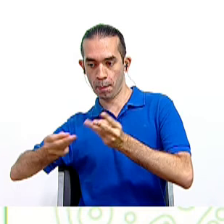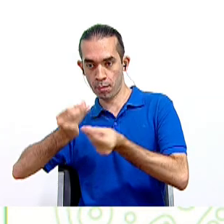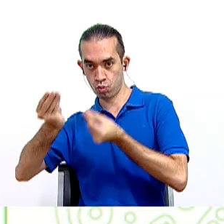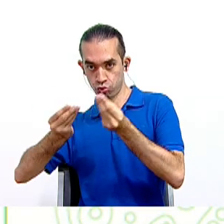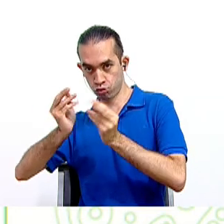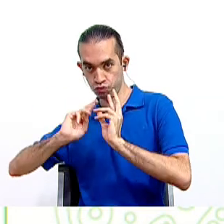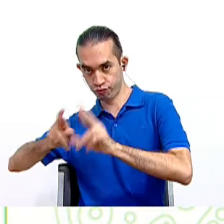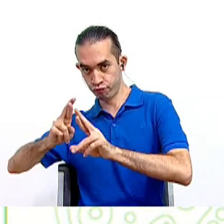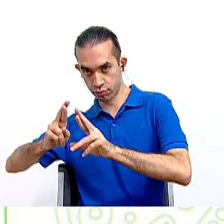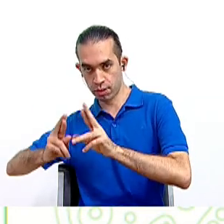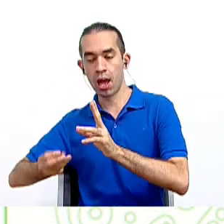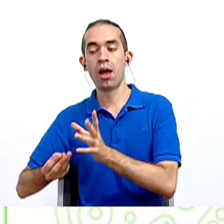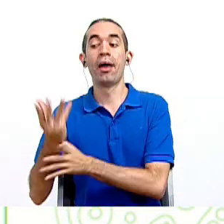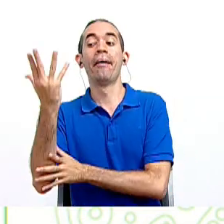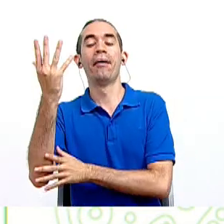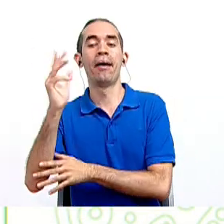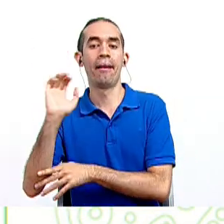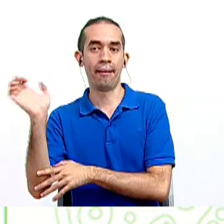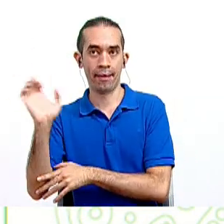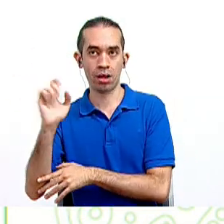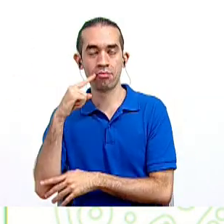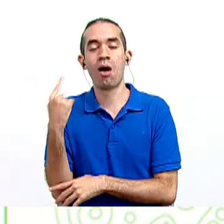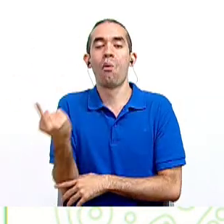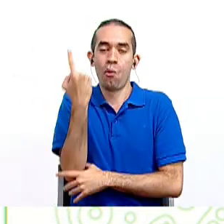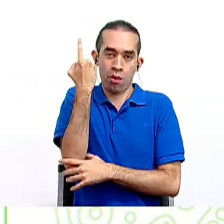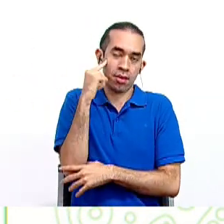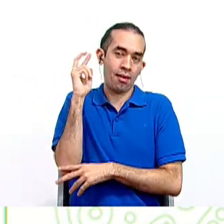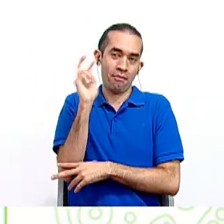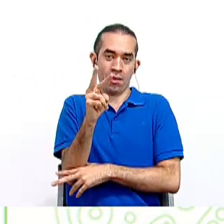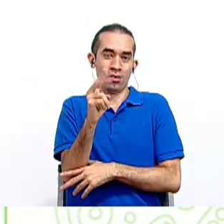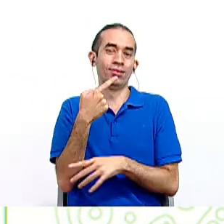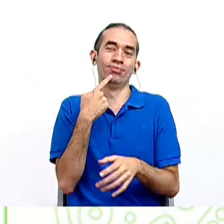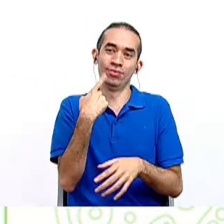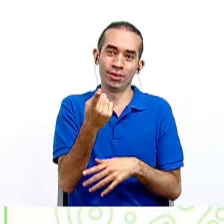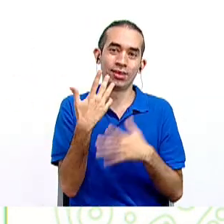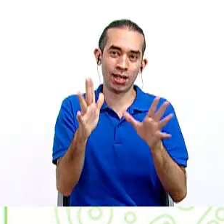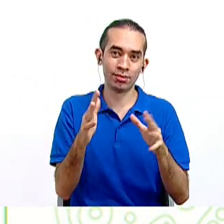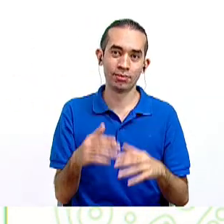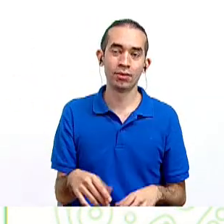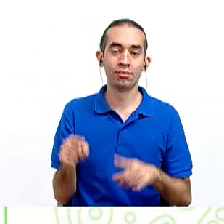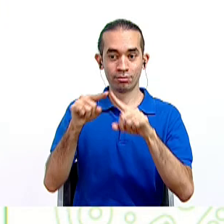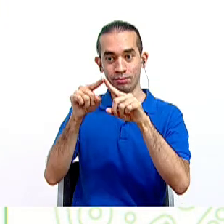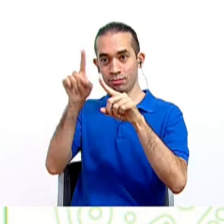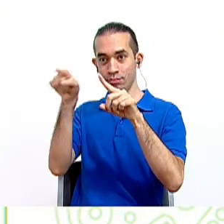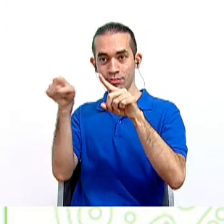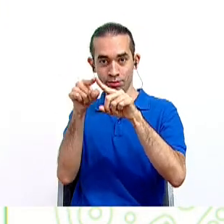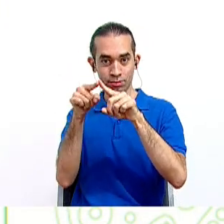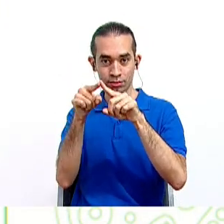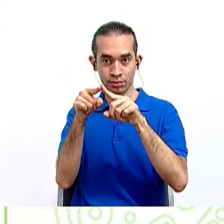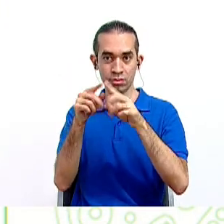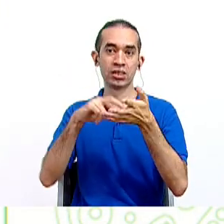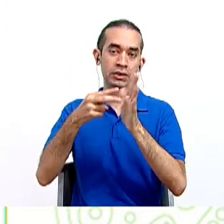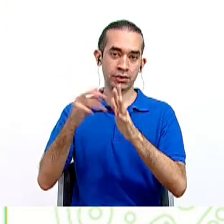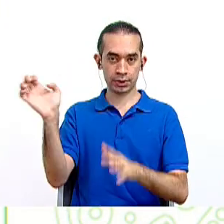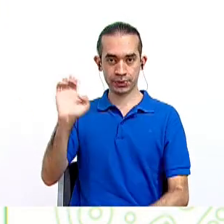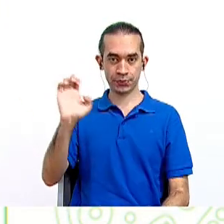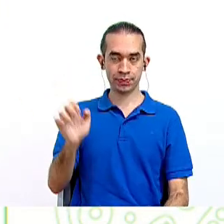productos. Esta es la única exotérmica, porque como yo les comenté, ese triángulo significa energía.